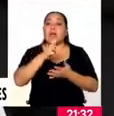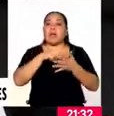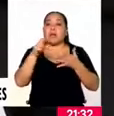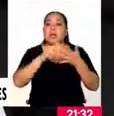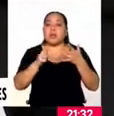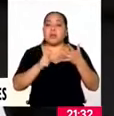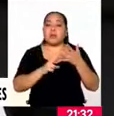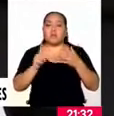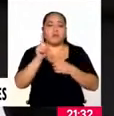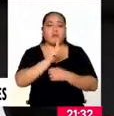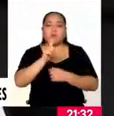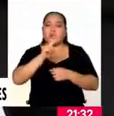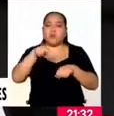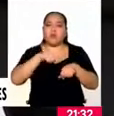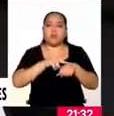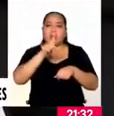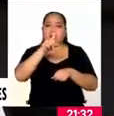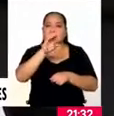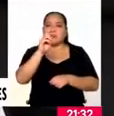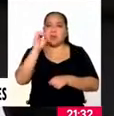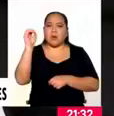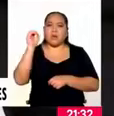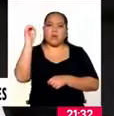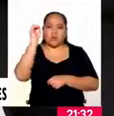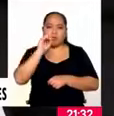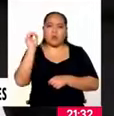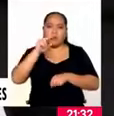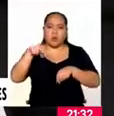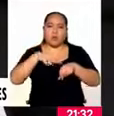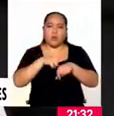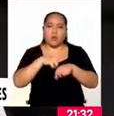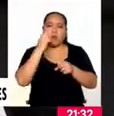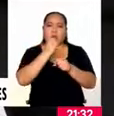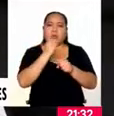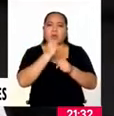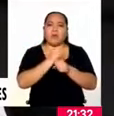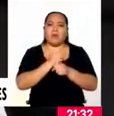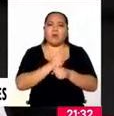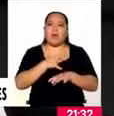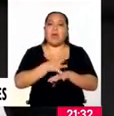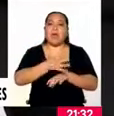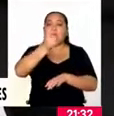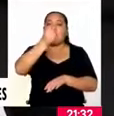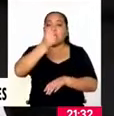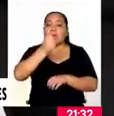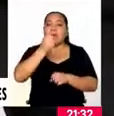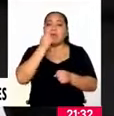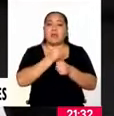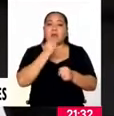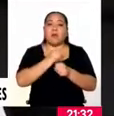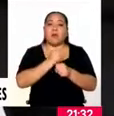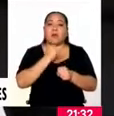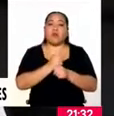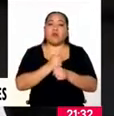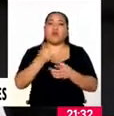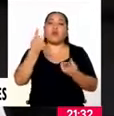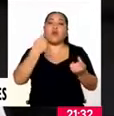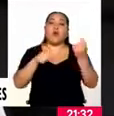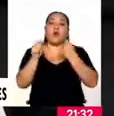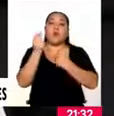no registró merma, 100% de actividad. En Ica las labores se registraron solo en